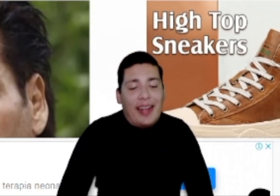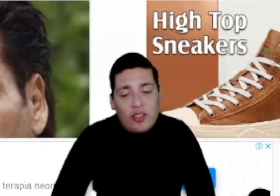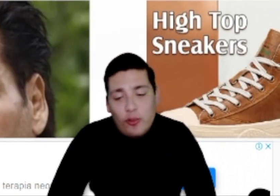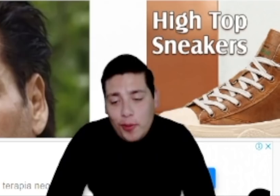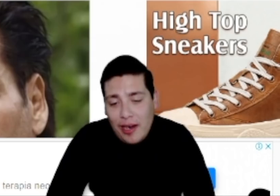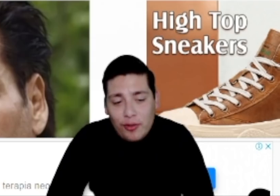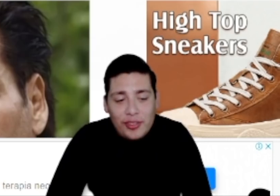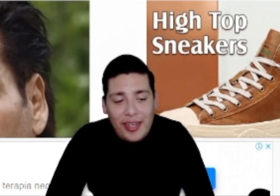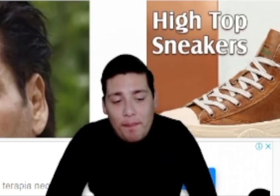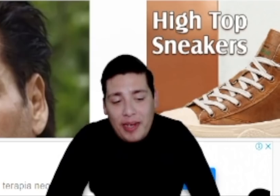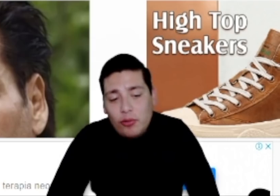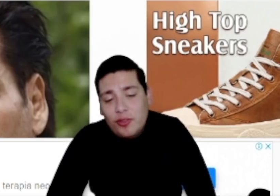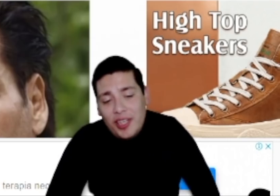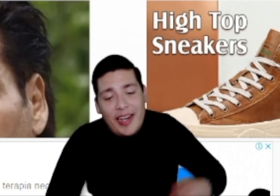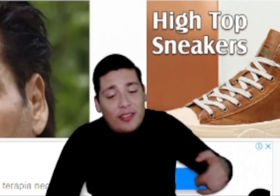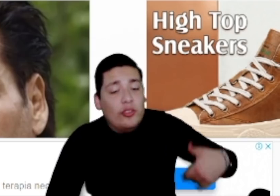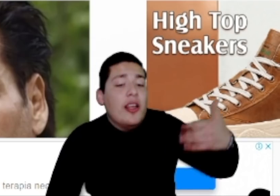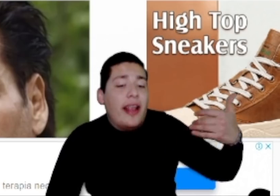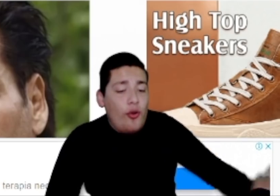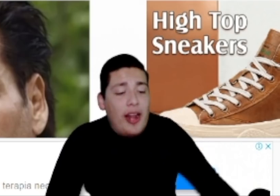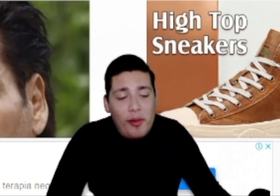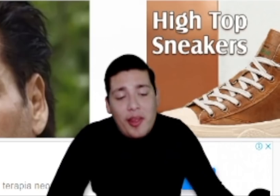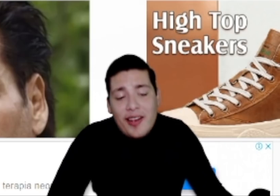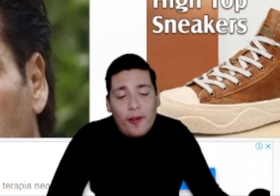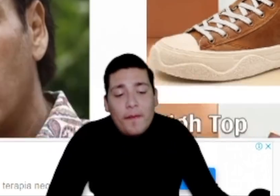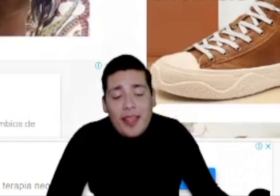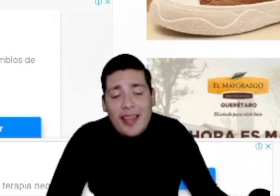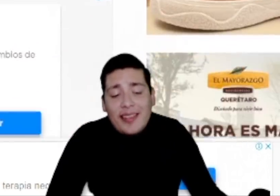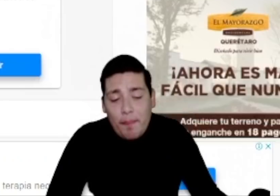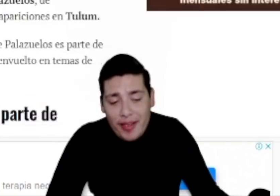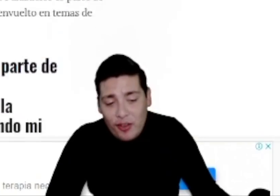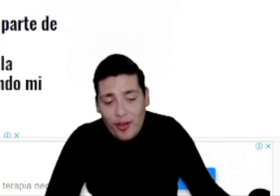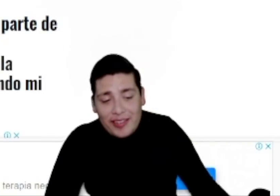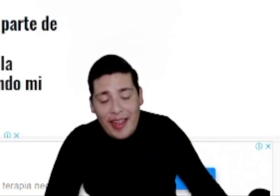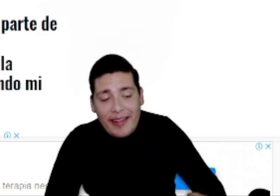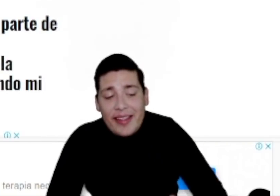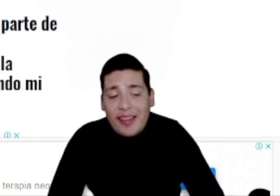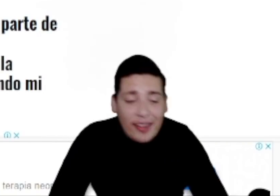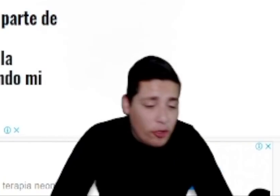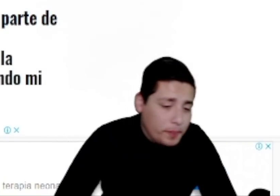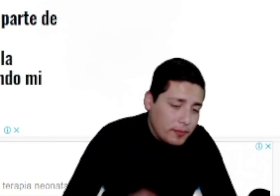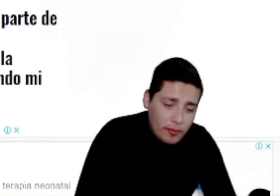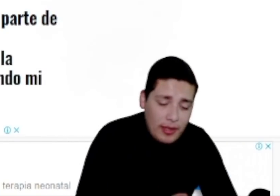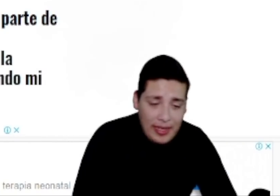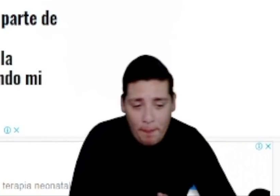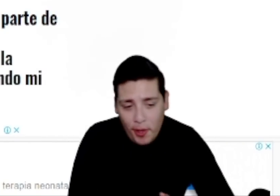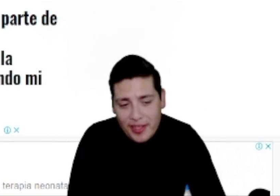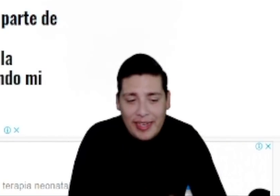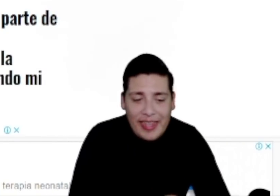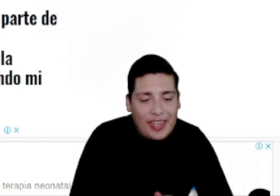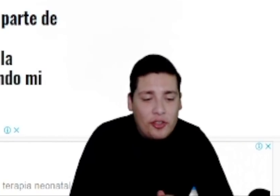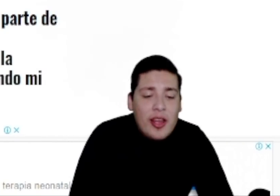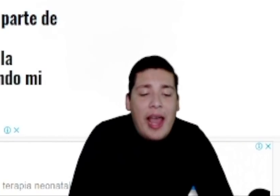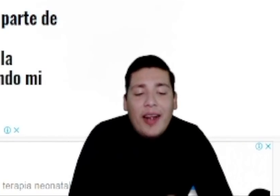Lidia Cachos podía conocer que Palazuelos tiene nexos con lavado de dinero y desapariciones en Quintana Roo. La